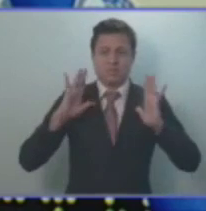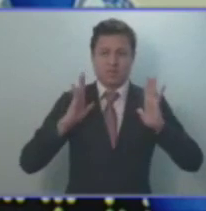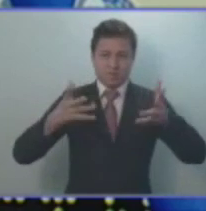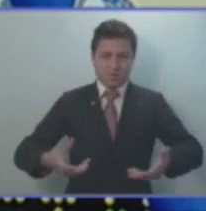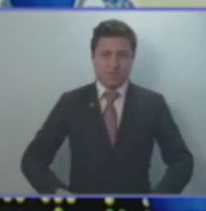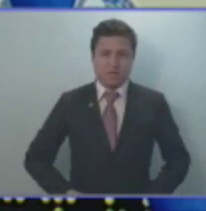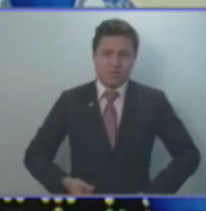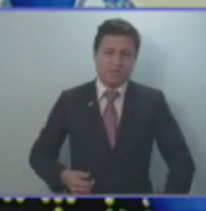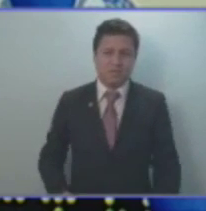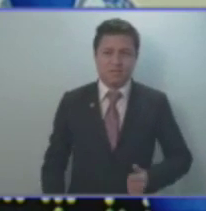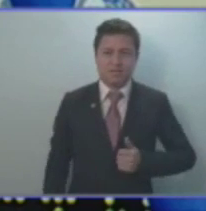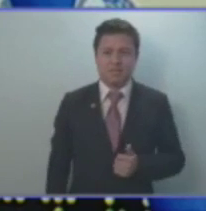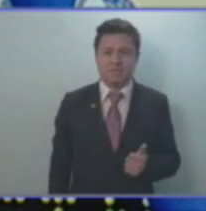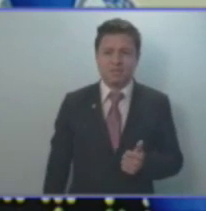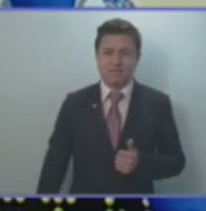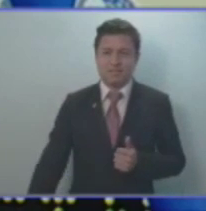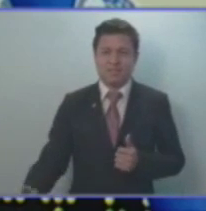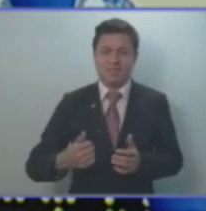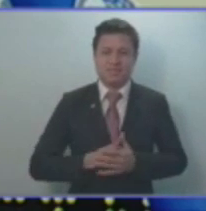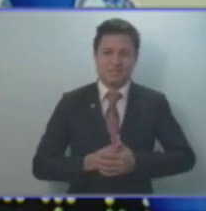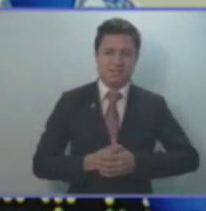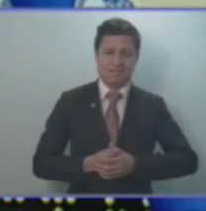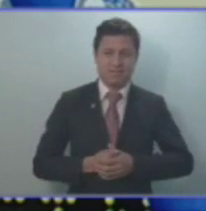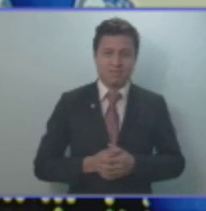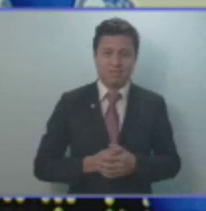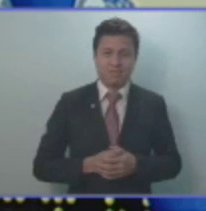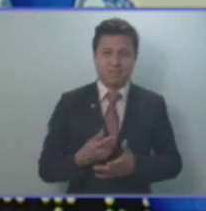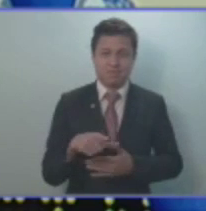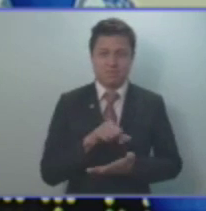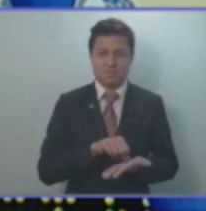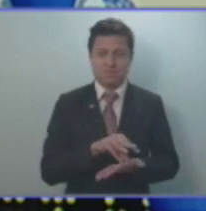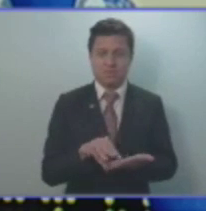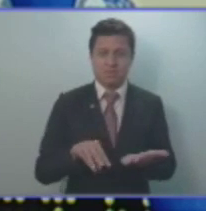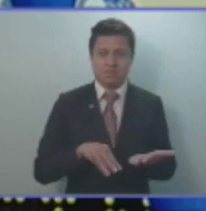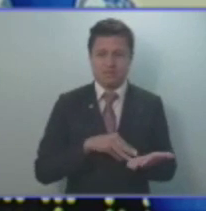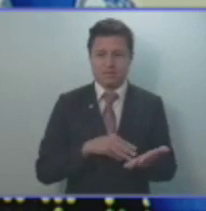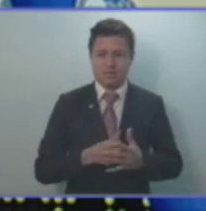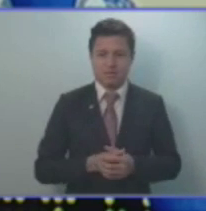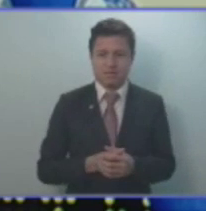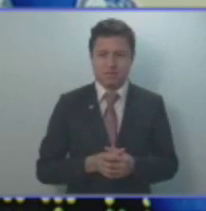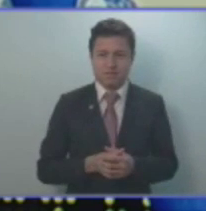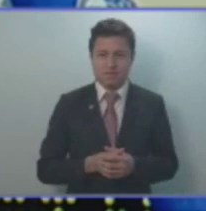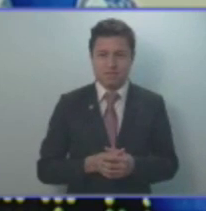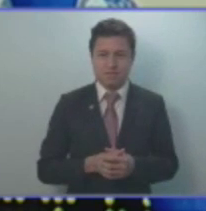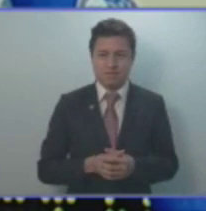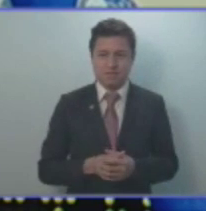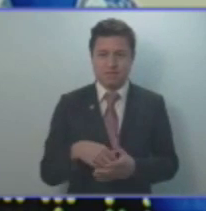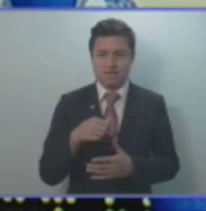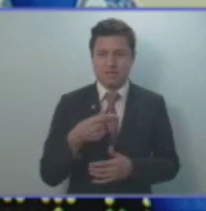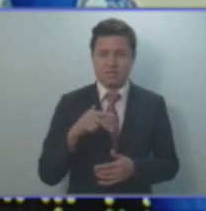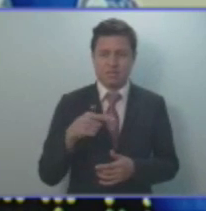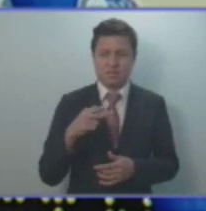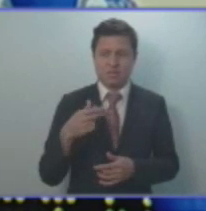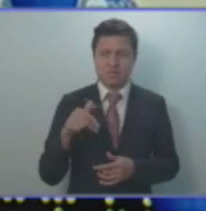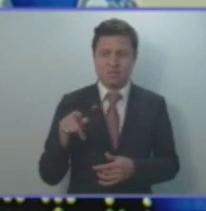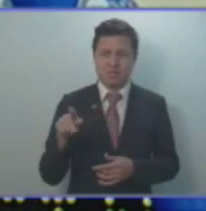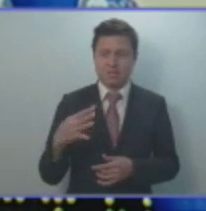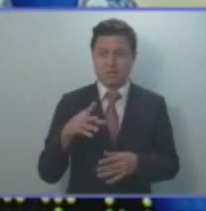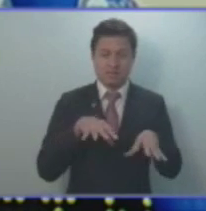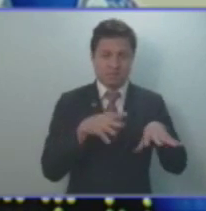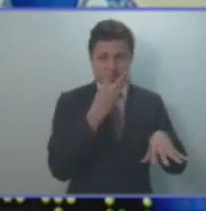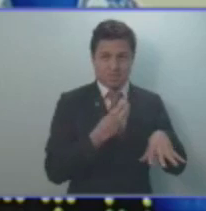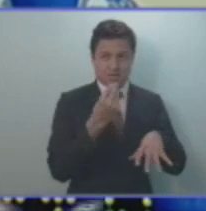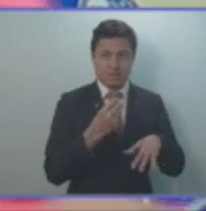establecida. Romano 3, que el municipio de Tacuba, departamento de Huachapán, es un pueblo de